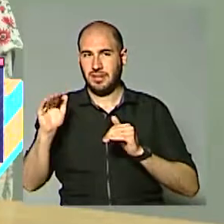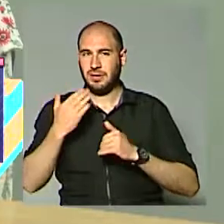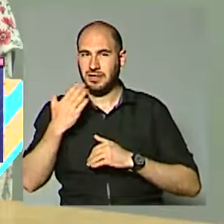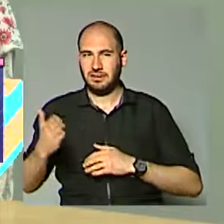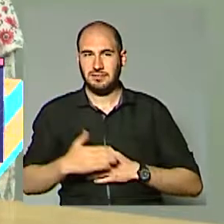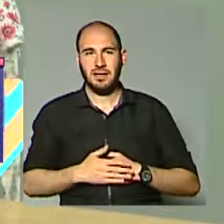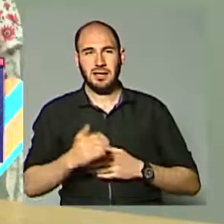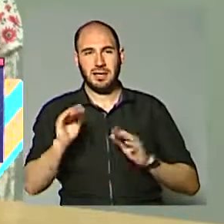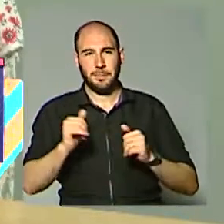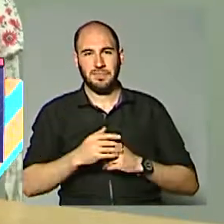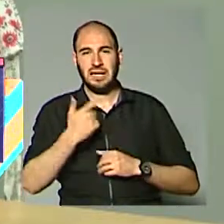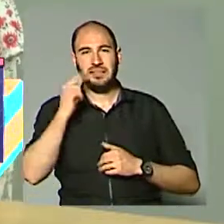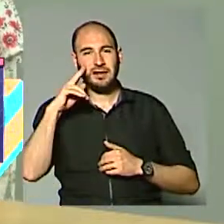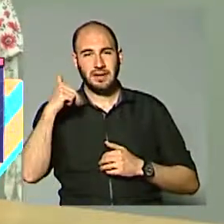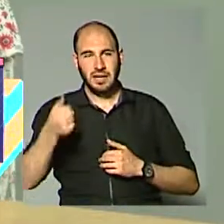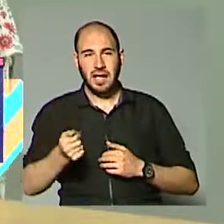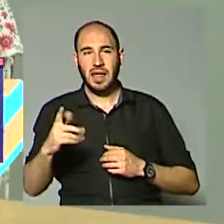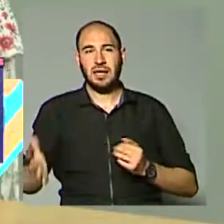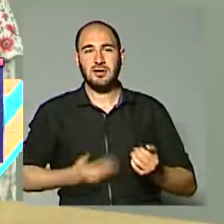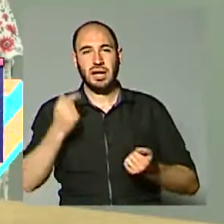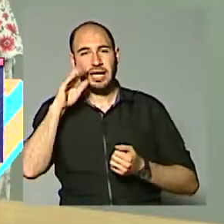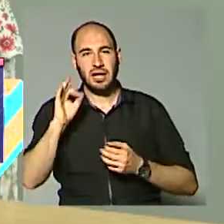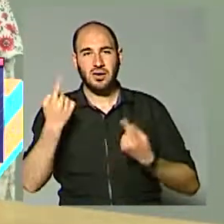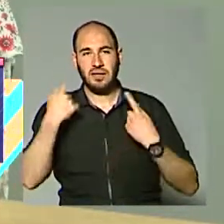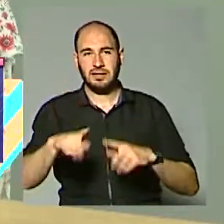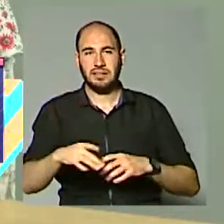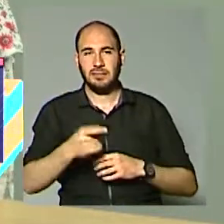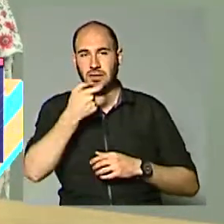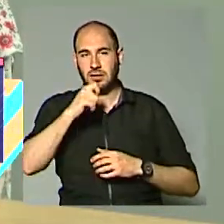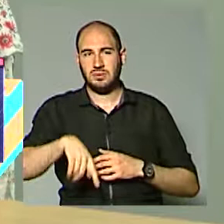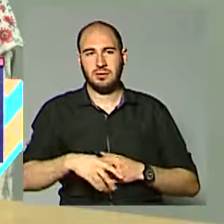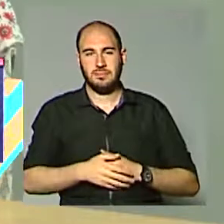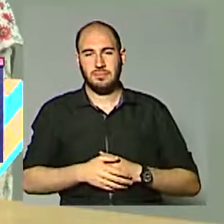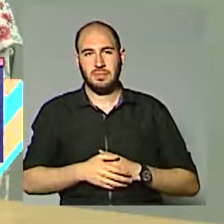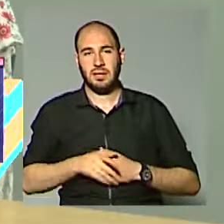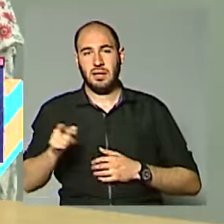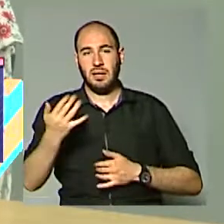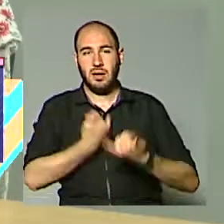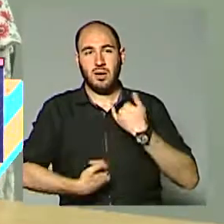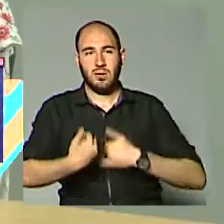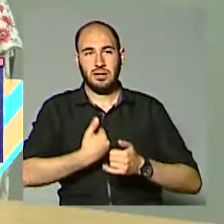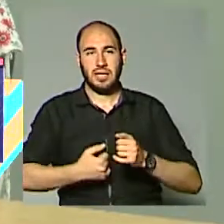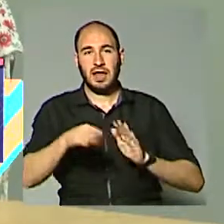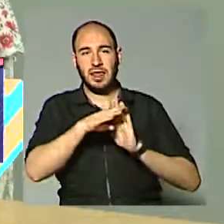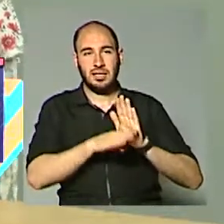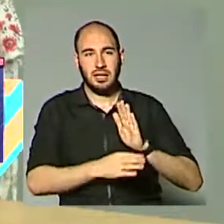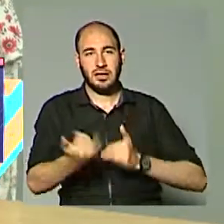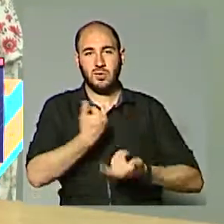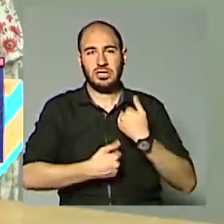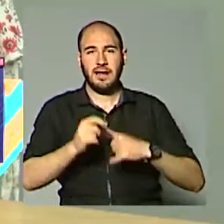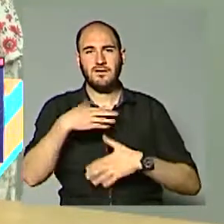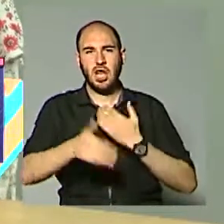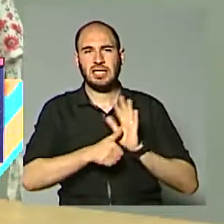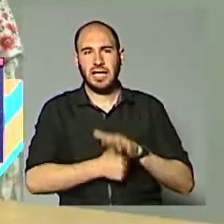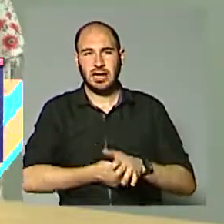gracias. Hasta luego. Silvina Anfuso, directora de Género y Diversidad de nuestra provincia, dando detalles, ¿no?, de la violencia de